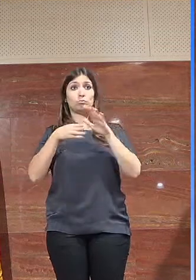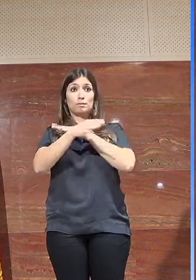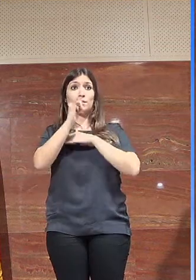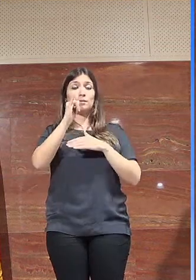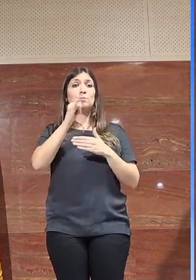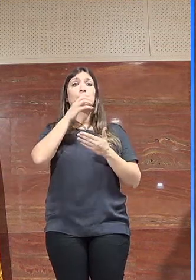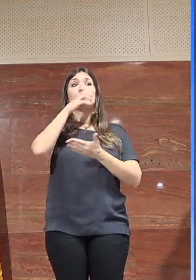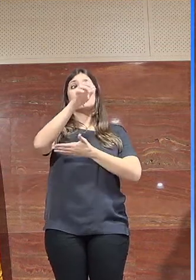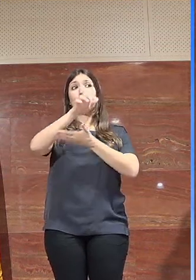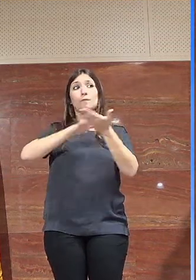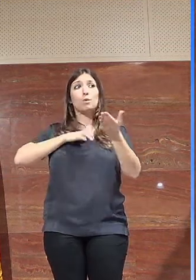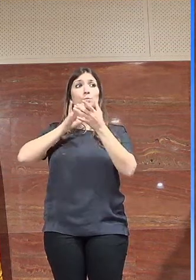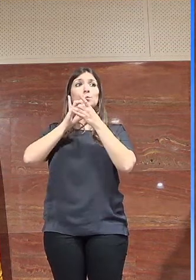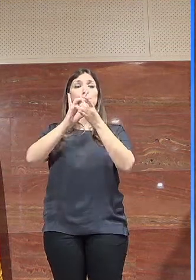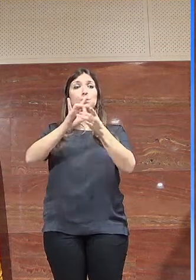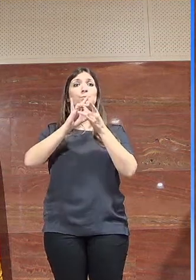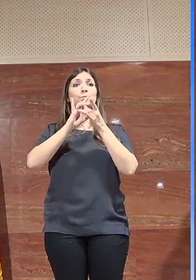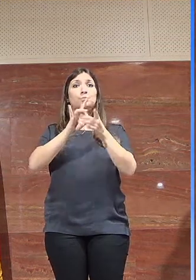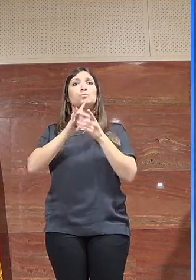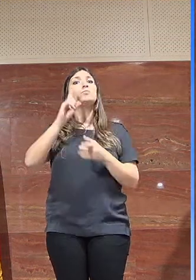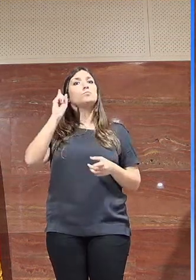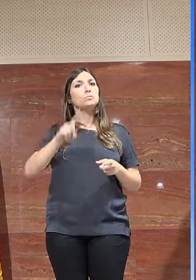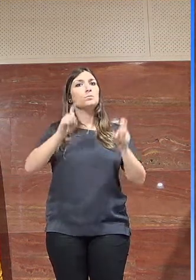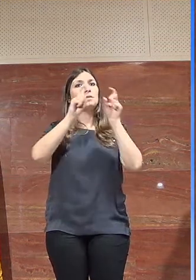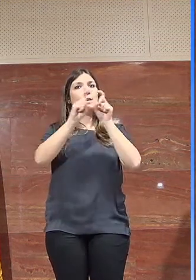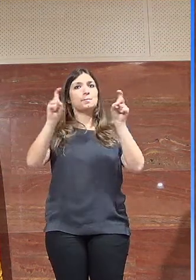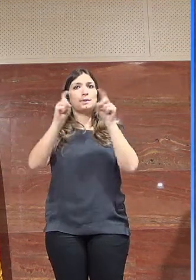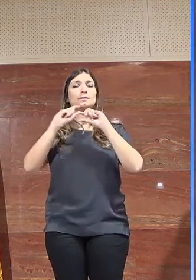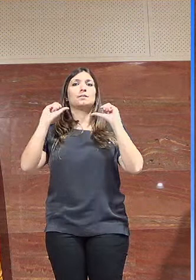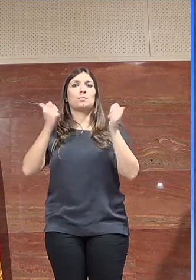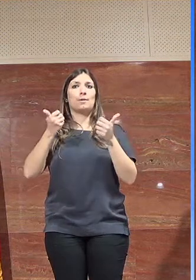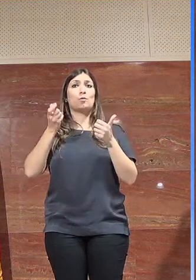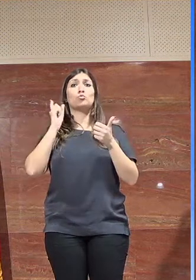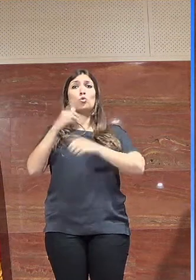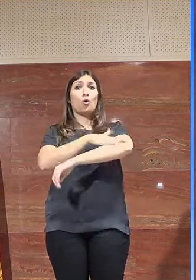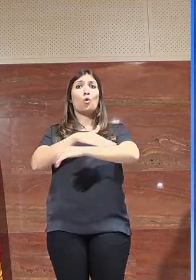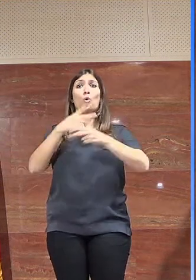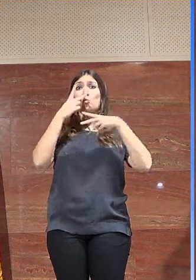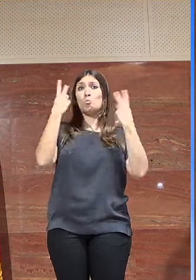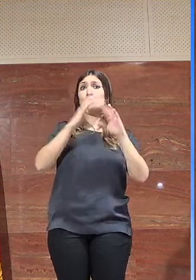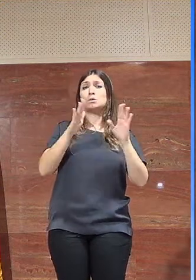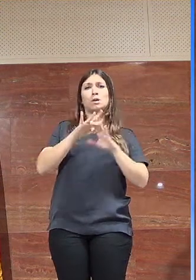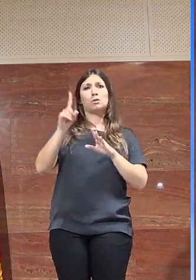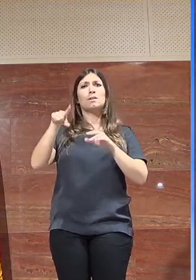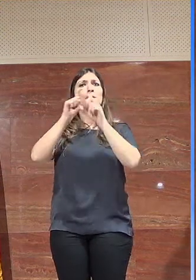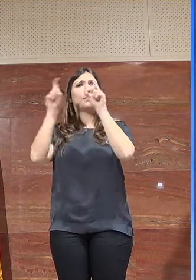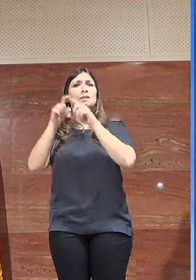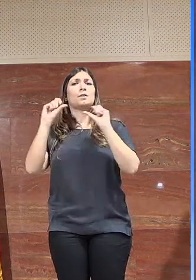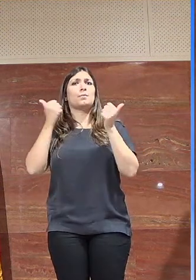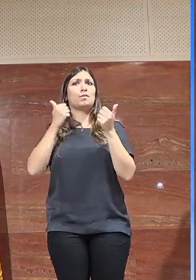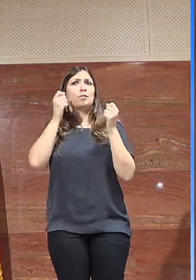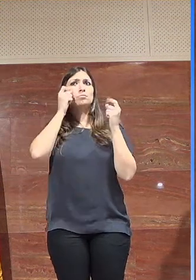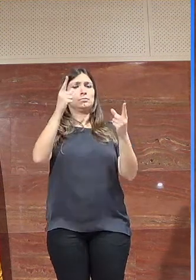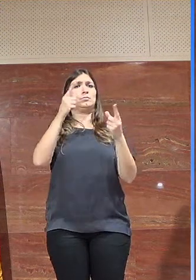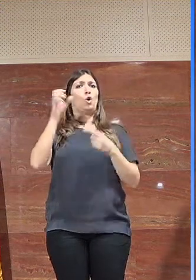un informe que tiene que ver con que también las empresas empiecen no solo las administraciones, empiecen a darle más importancia a la opinión de